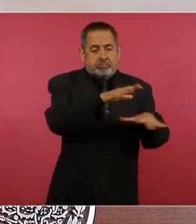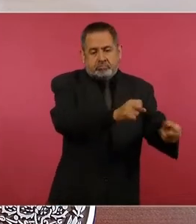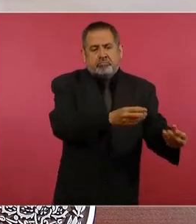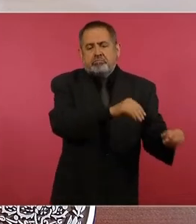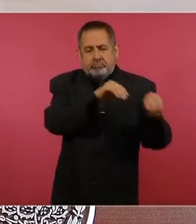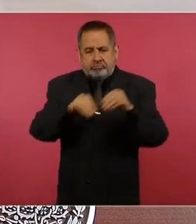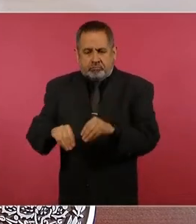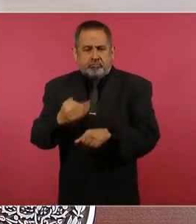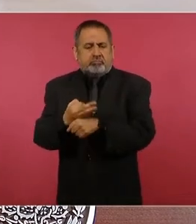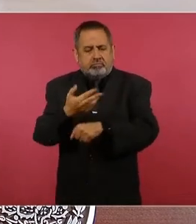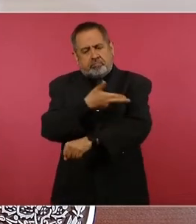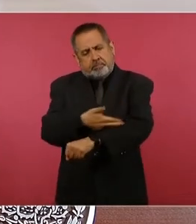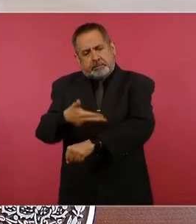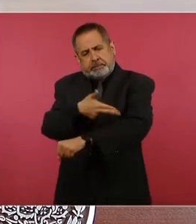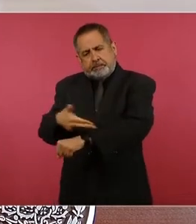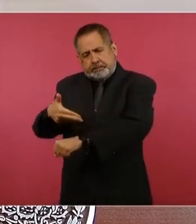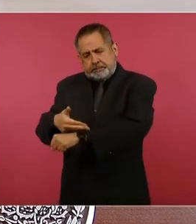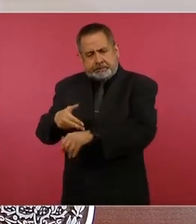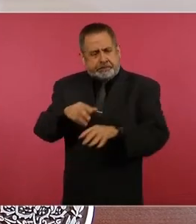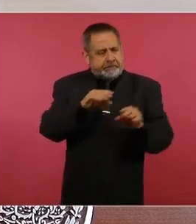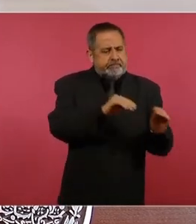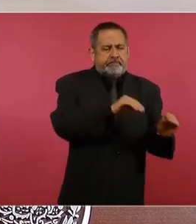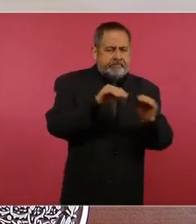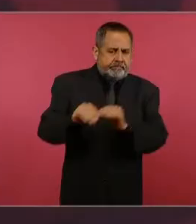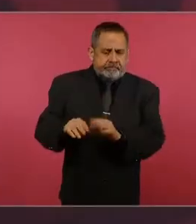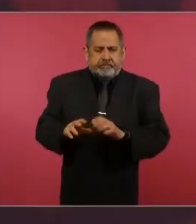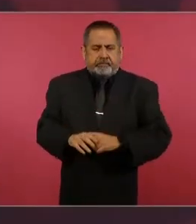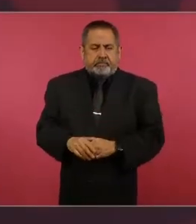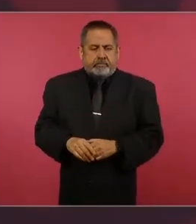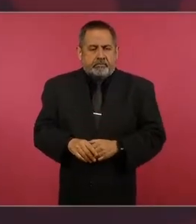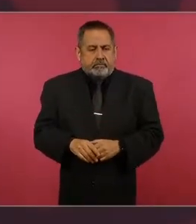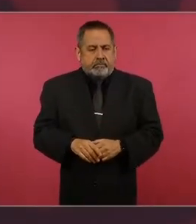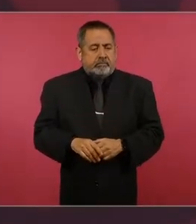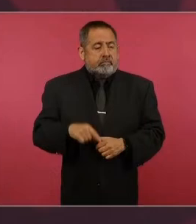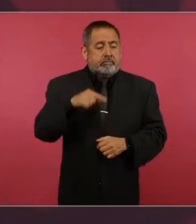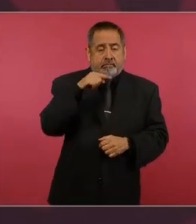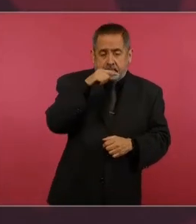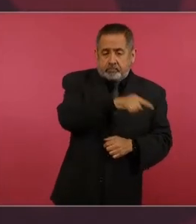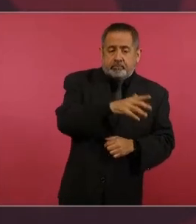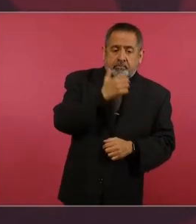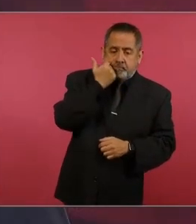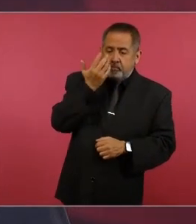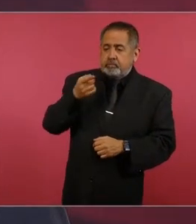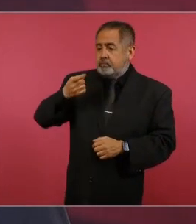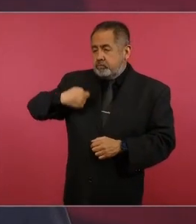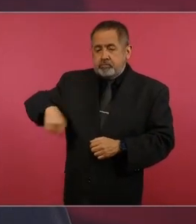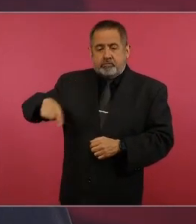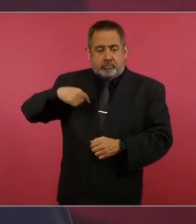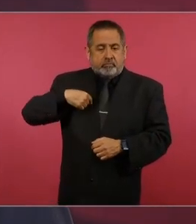Se están haciendo los trámites. Lo que estaban buscando es que nosotros